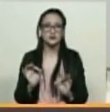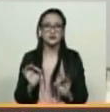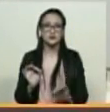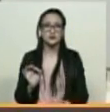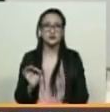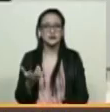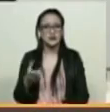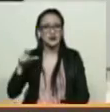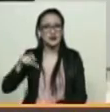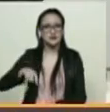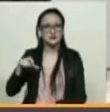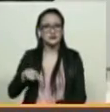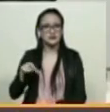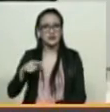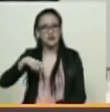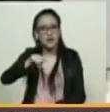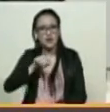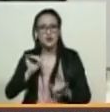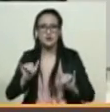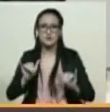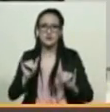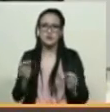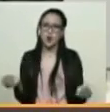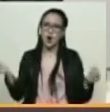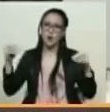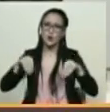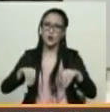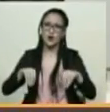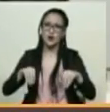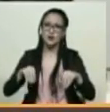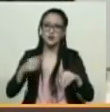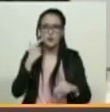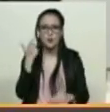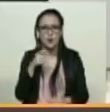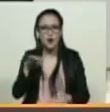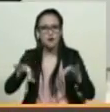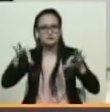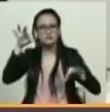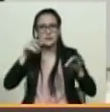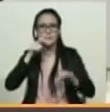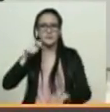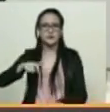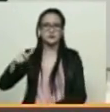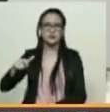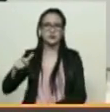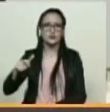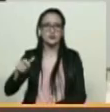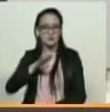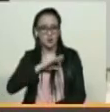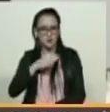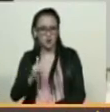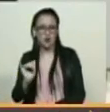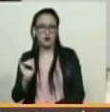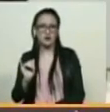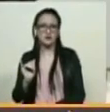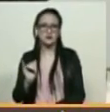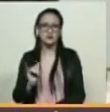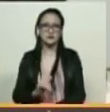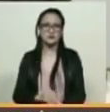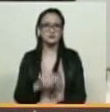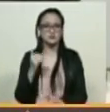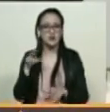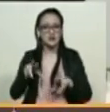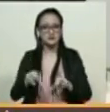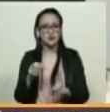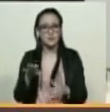es la necesidad de ellos mismos ponerse de acuerdo para buscar un candidato. Nosotros ya tenemos el nuestro, nosotros ya tenemos nuestro gallo, lo inscribimos el